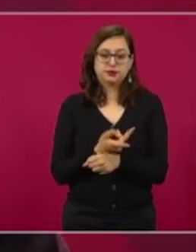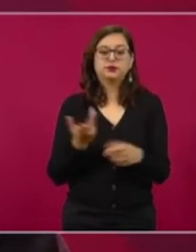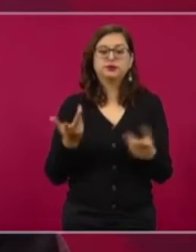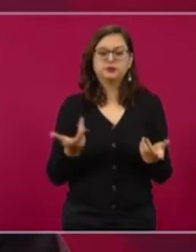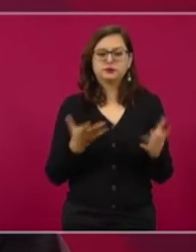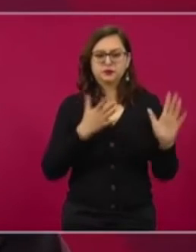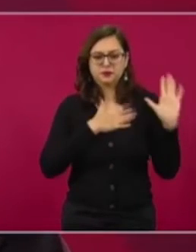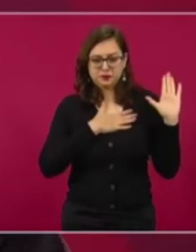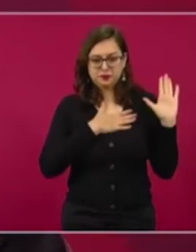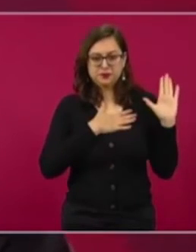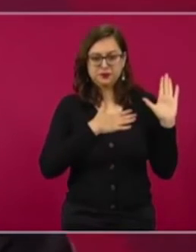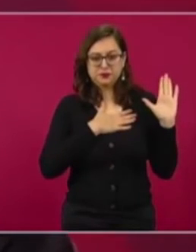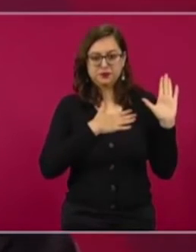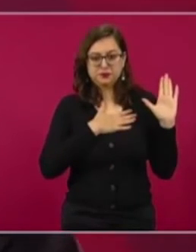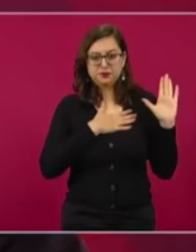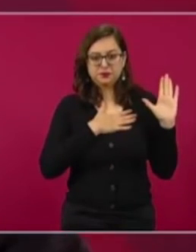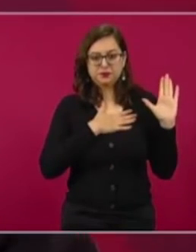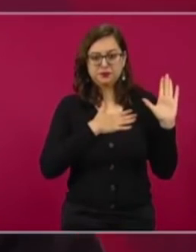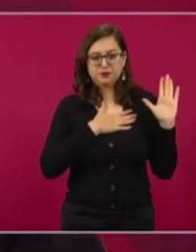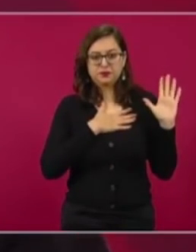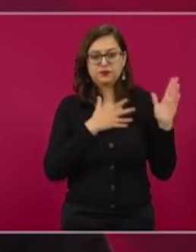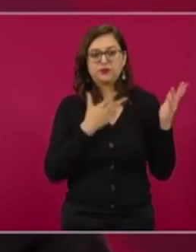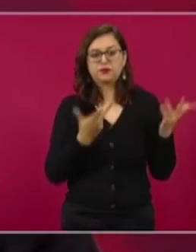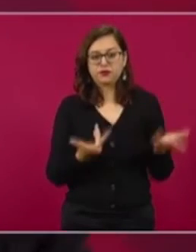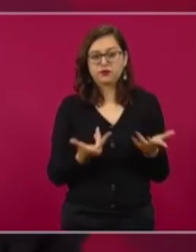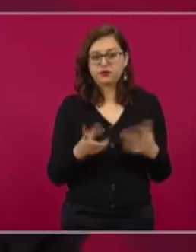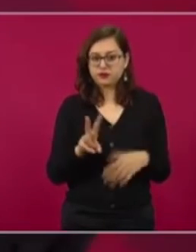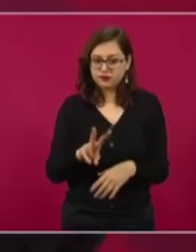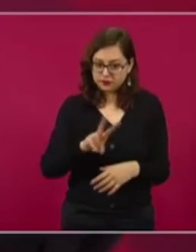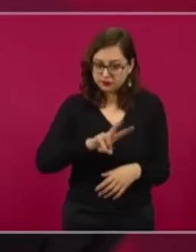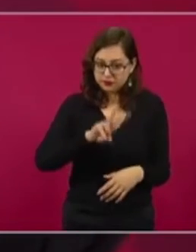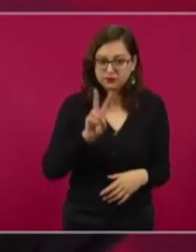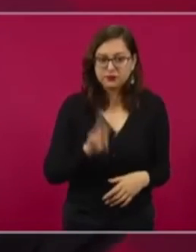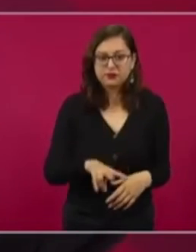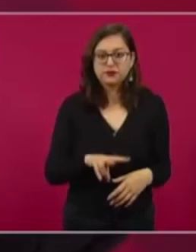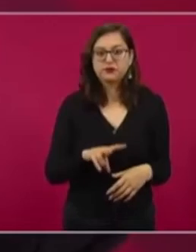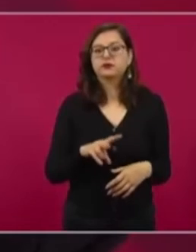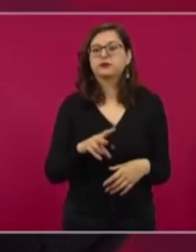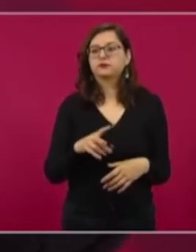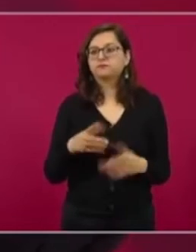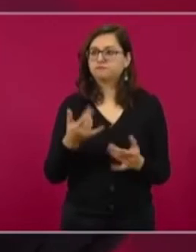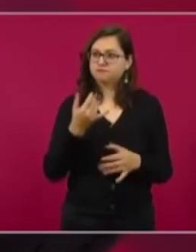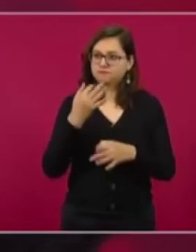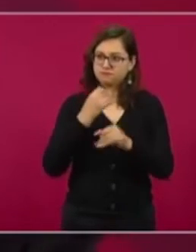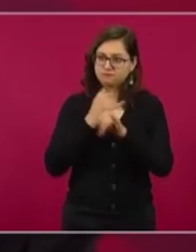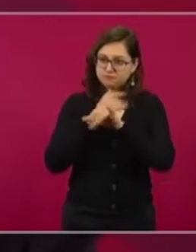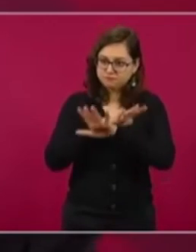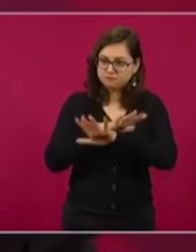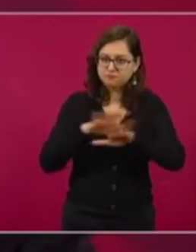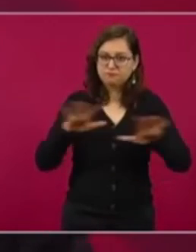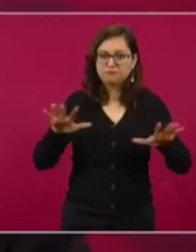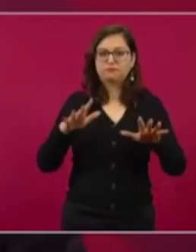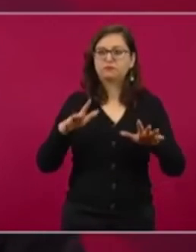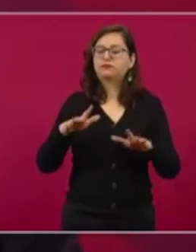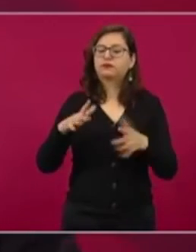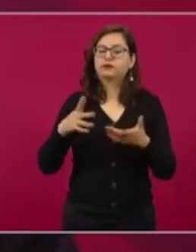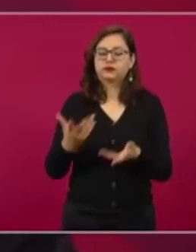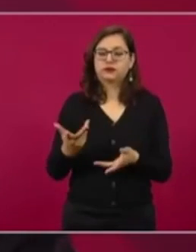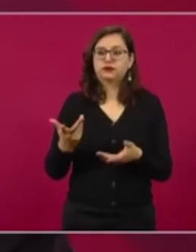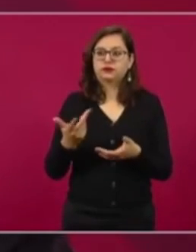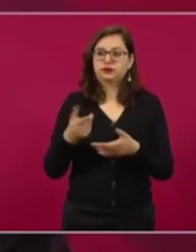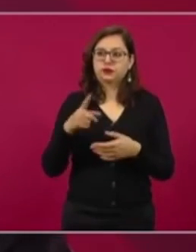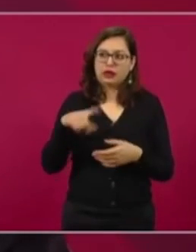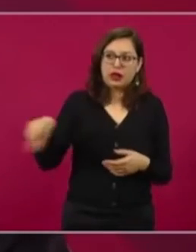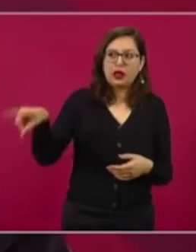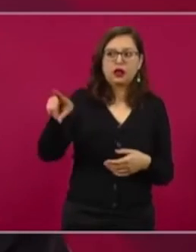el compromiso, porque esto va a ayudar mucho a que la gente sepa qué se está